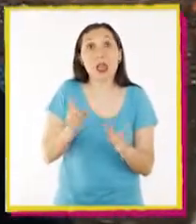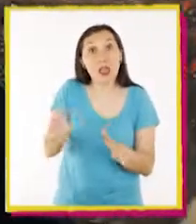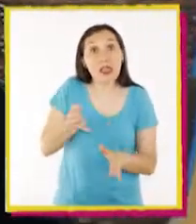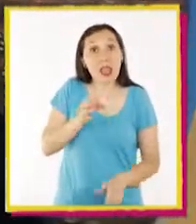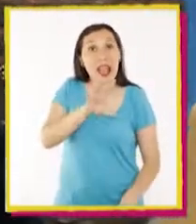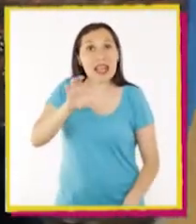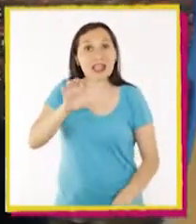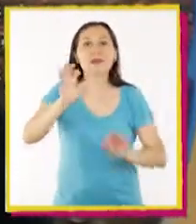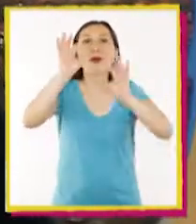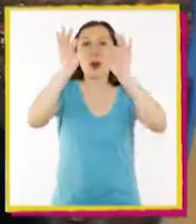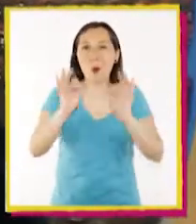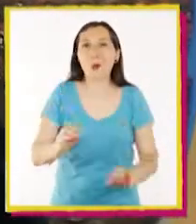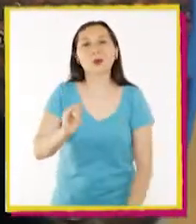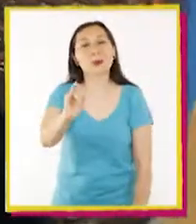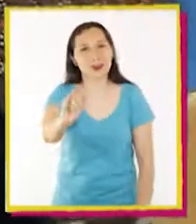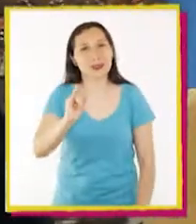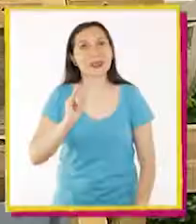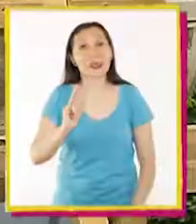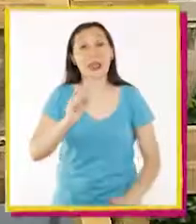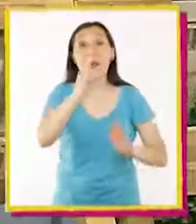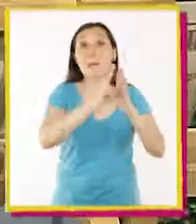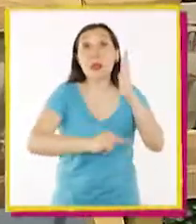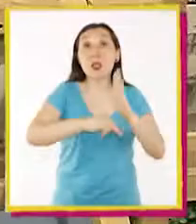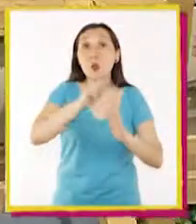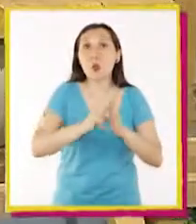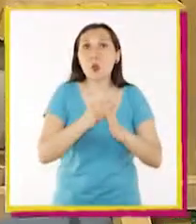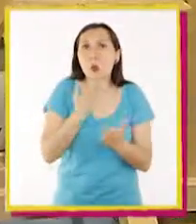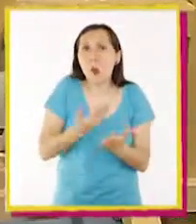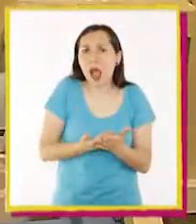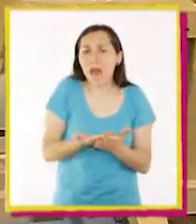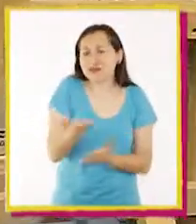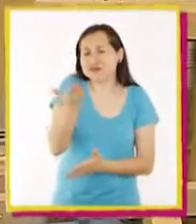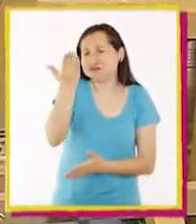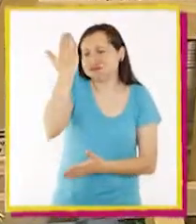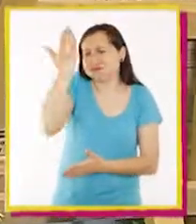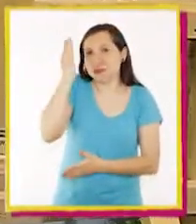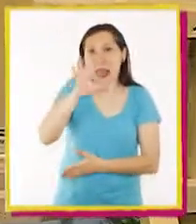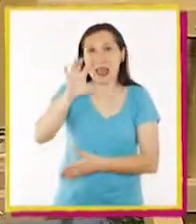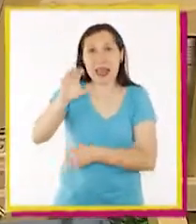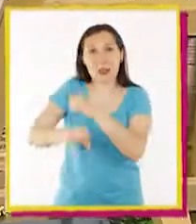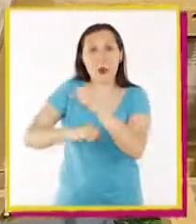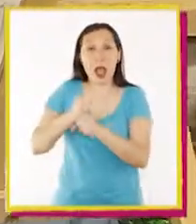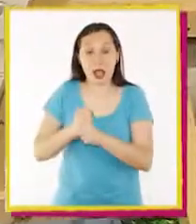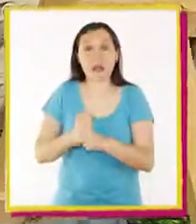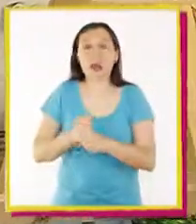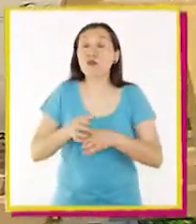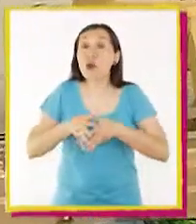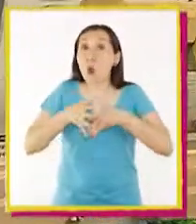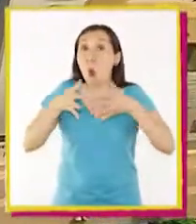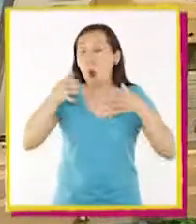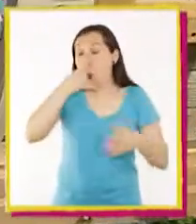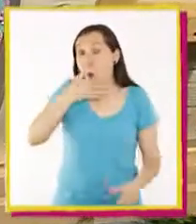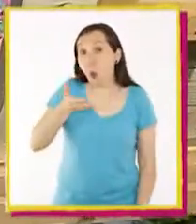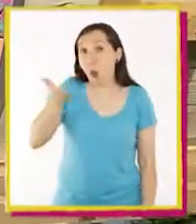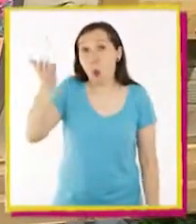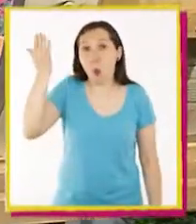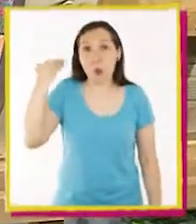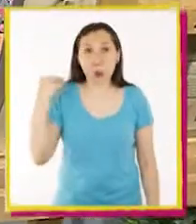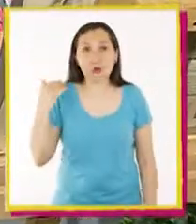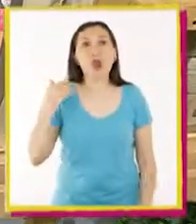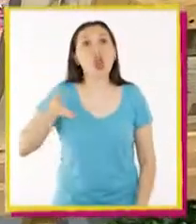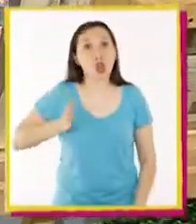quienes dijeron 500, acertaron. Se pintó hace más de 500 años. ¡Eso es mucho